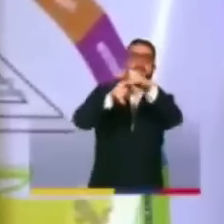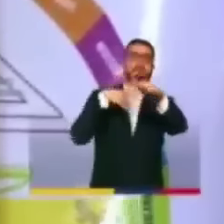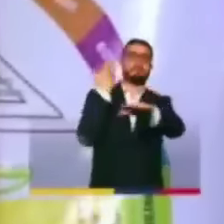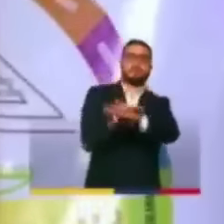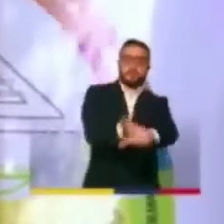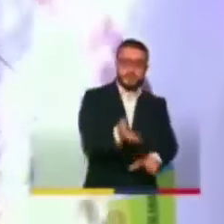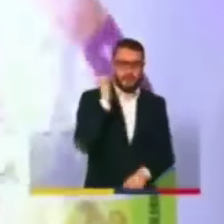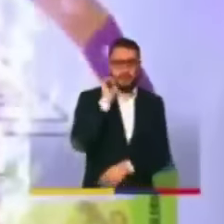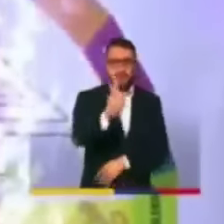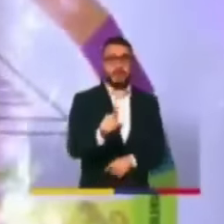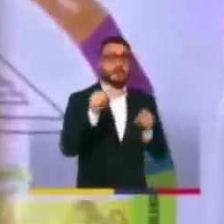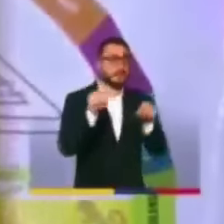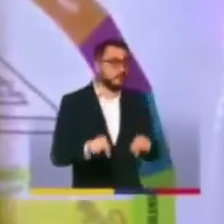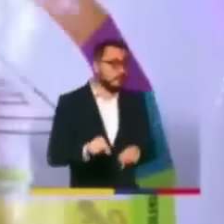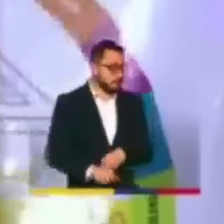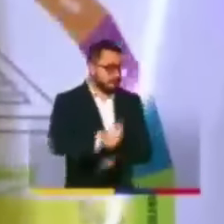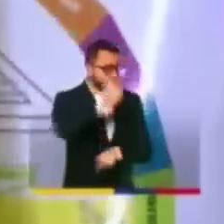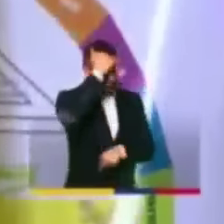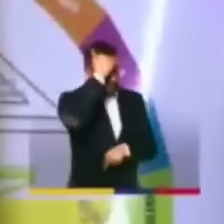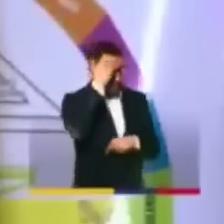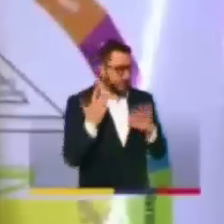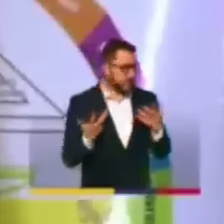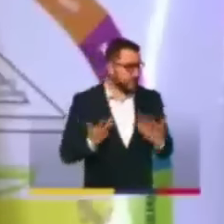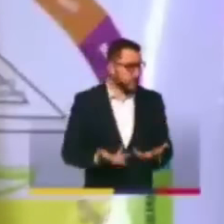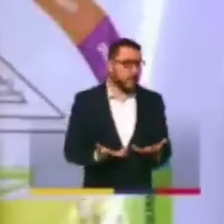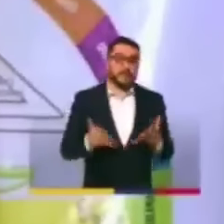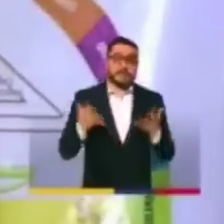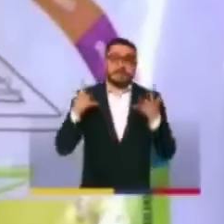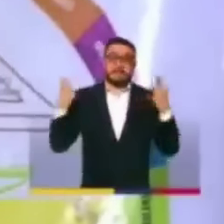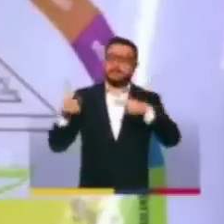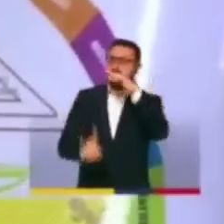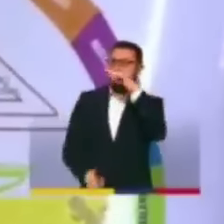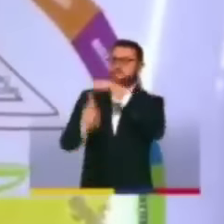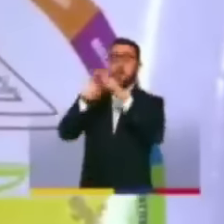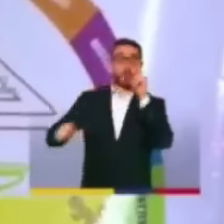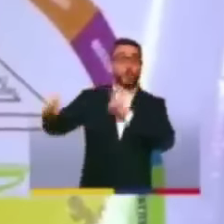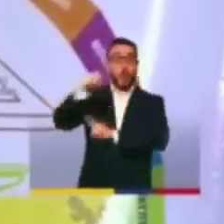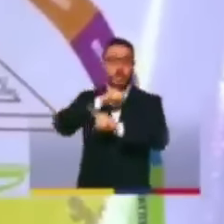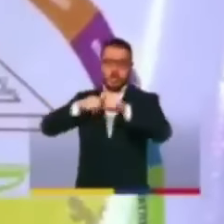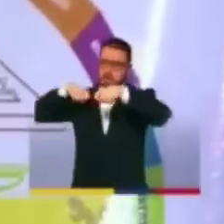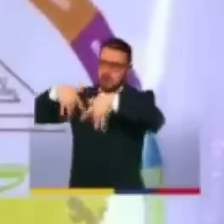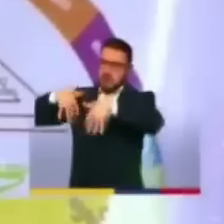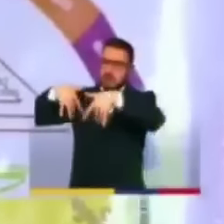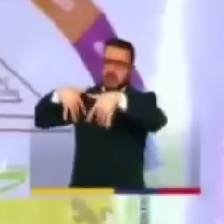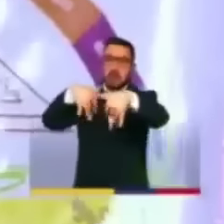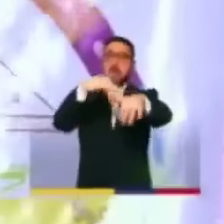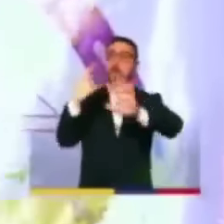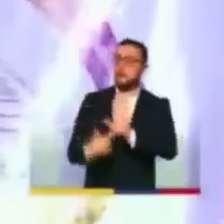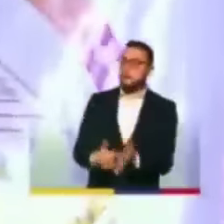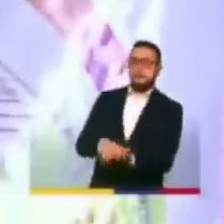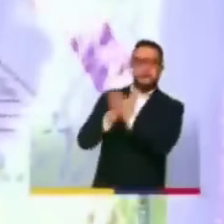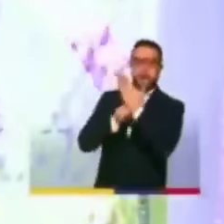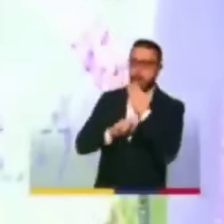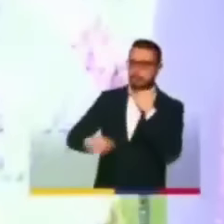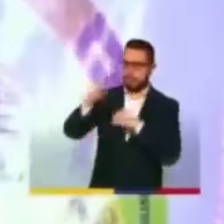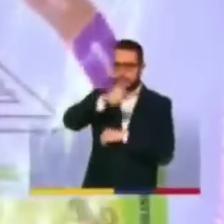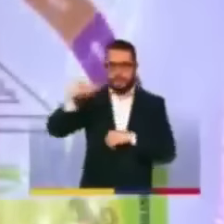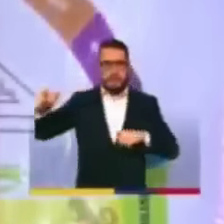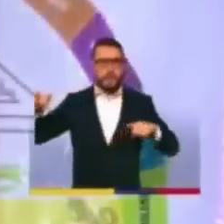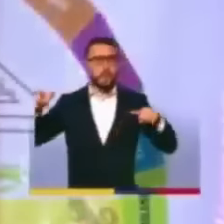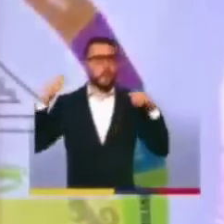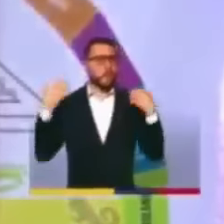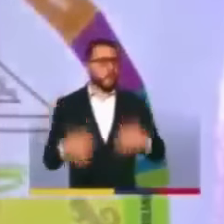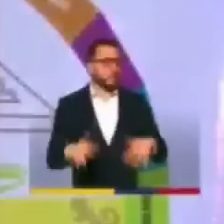tiempos, pero fundamentalmente en el gran estallido social que mostró otro pueblo colombiano que